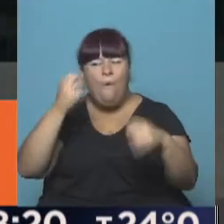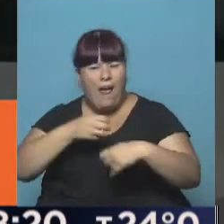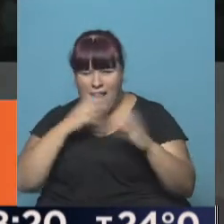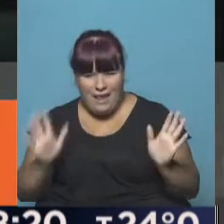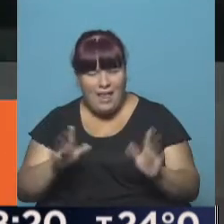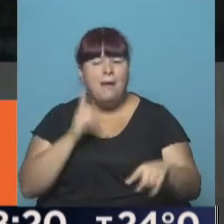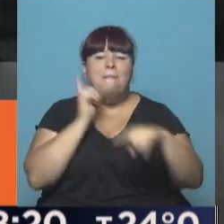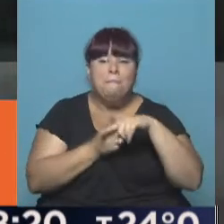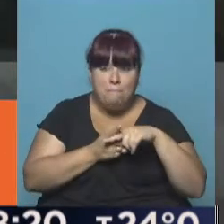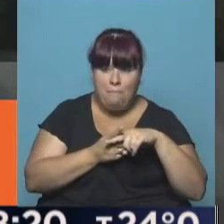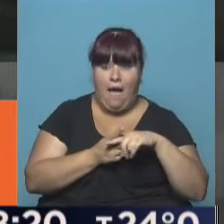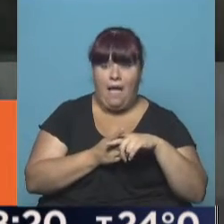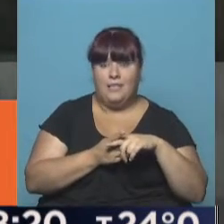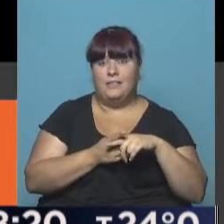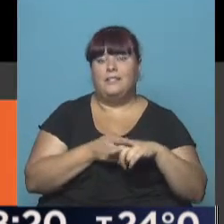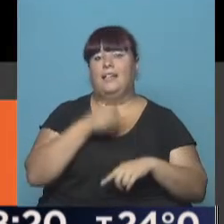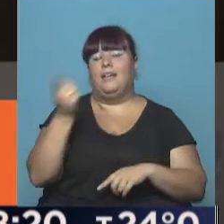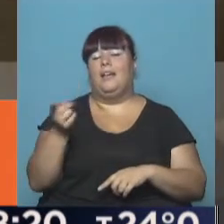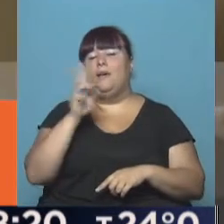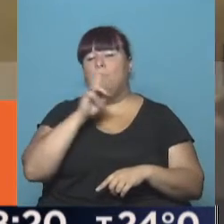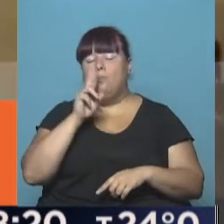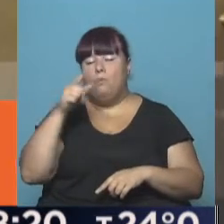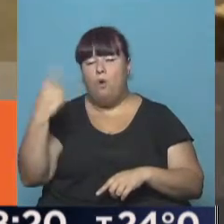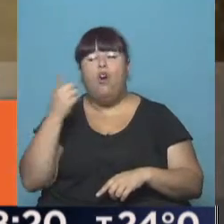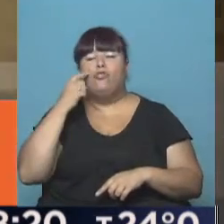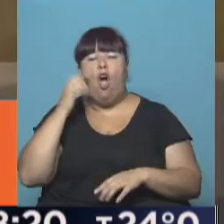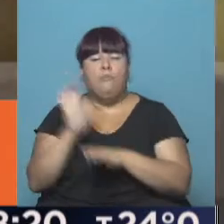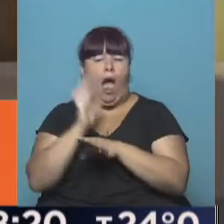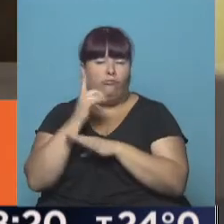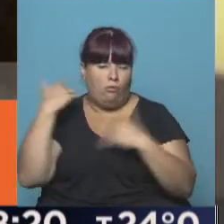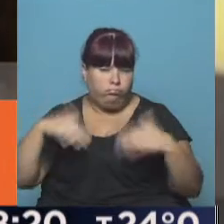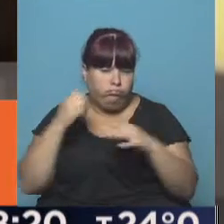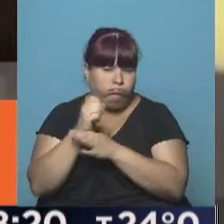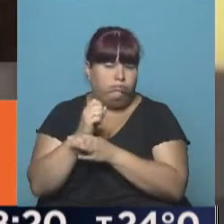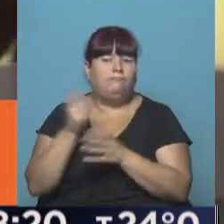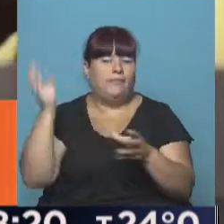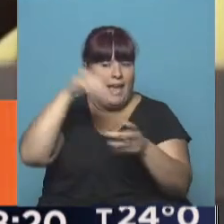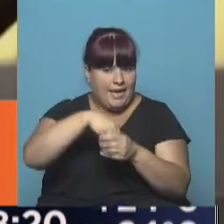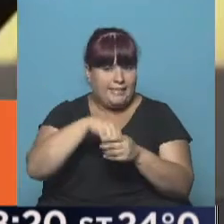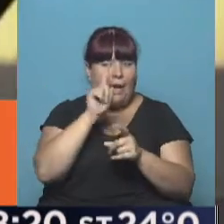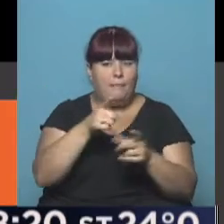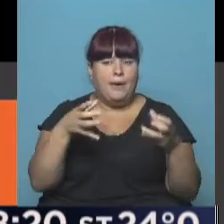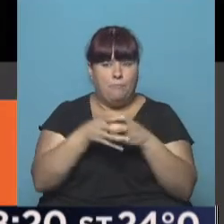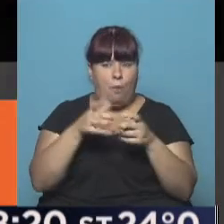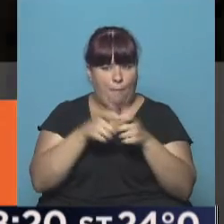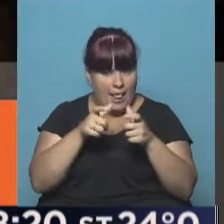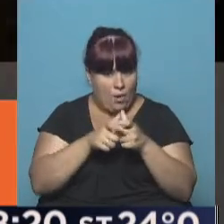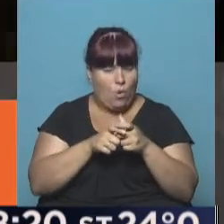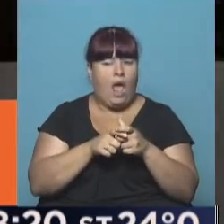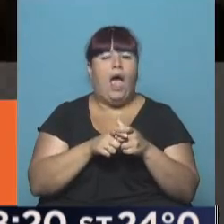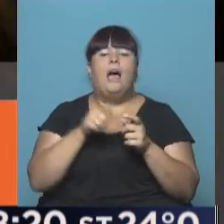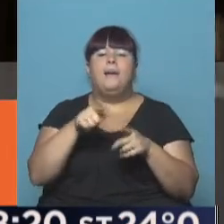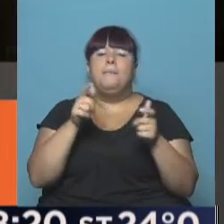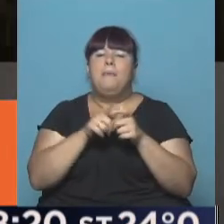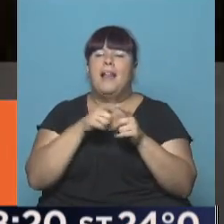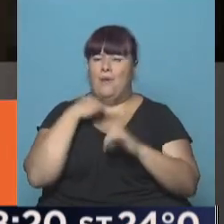Y súmele además a Jeremy Irons, otro gran actor que está formando parte del elenco en una